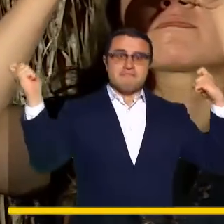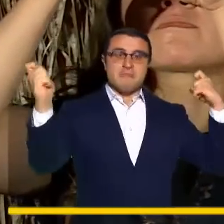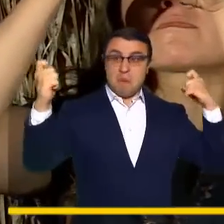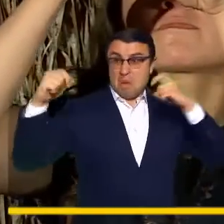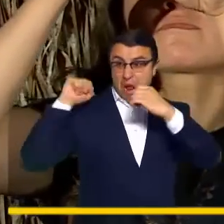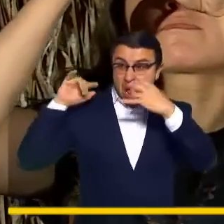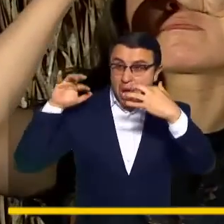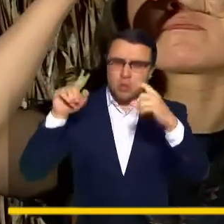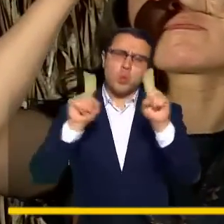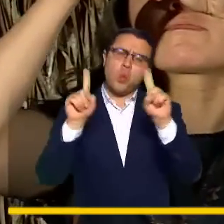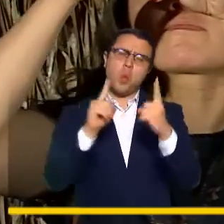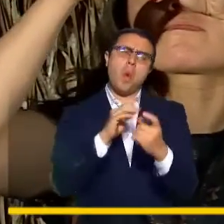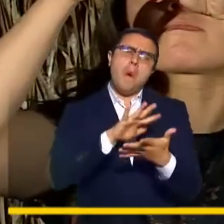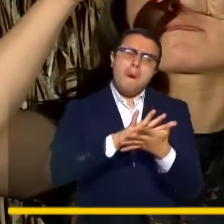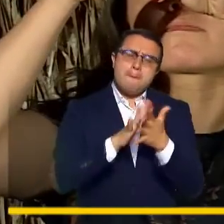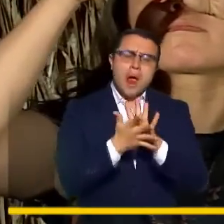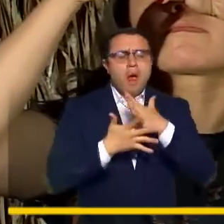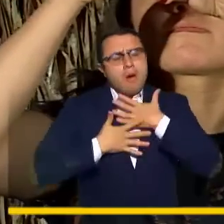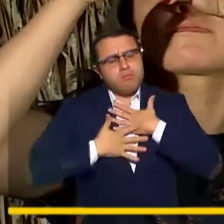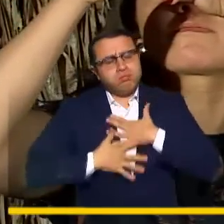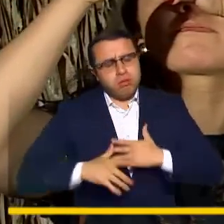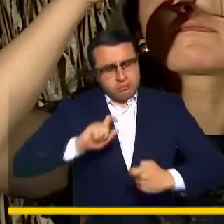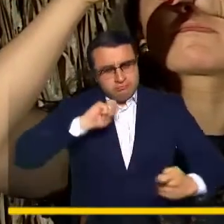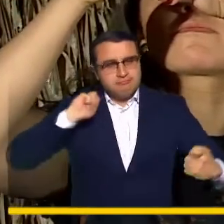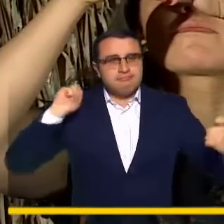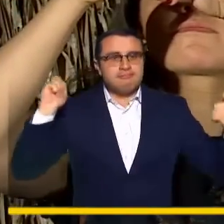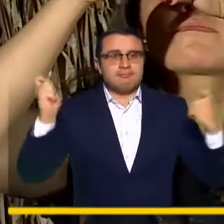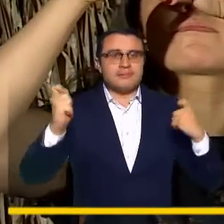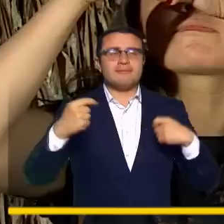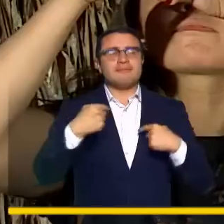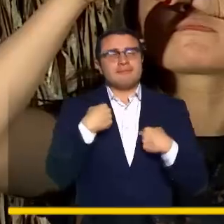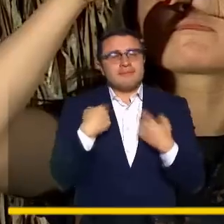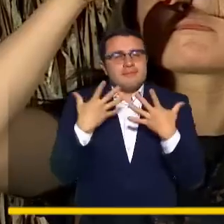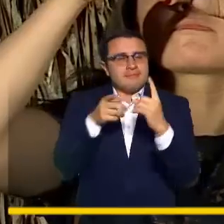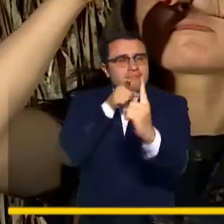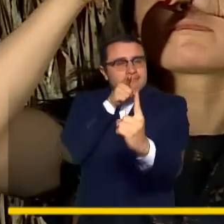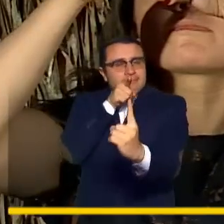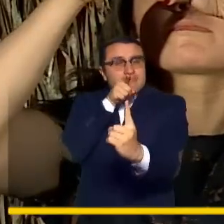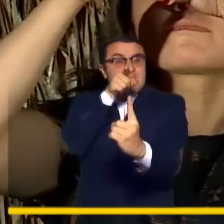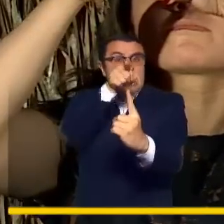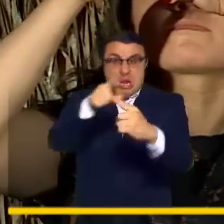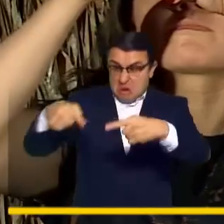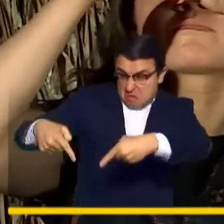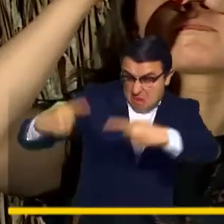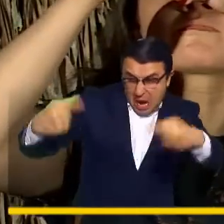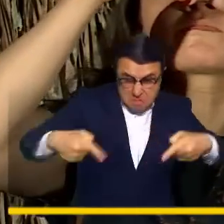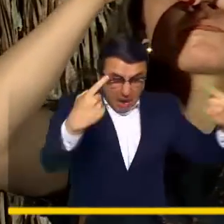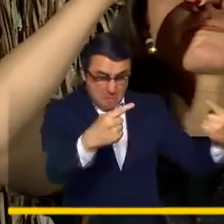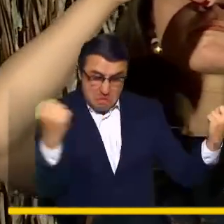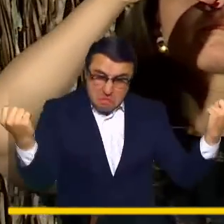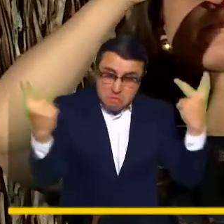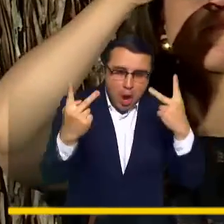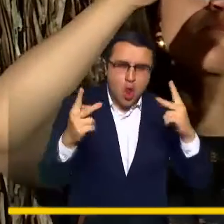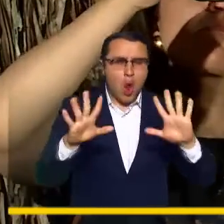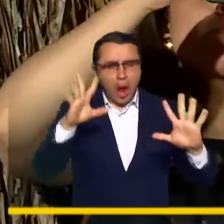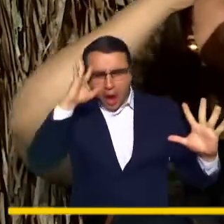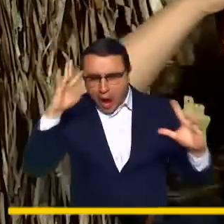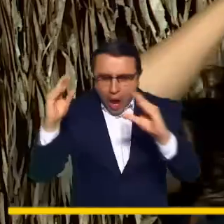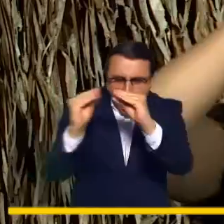pacíficamente. He puesto como horizonte la reconciliación, un acuerdo nacional, he